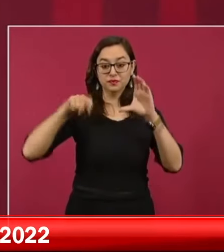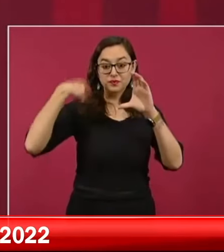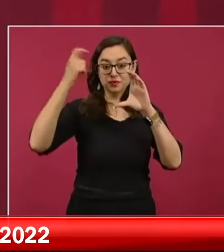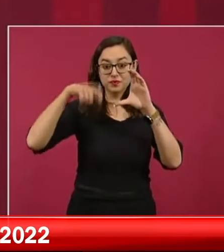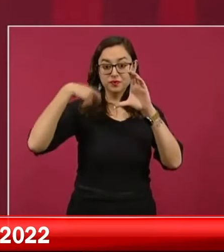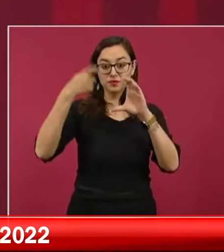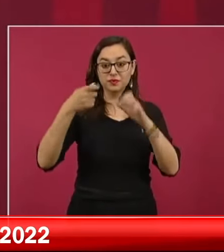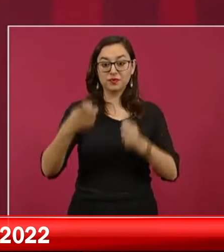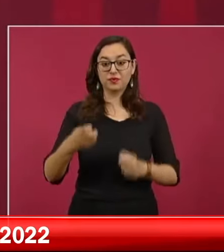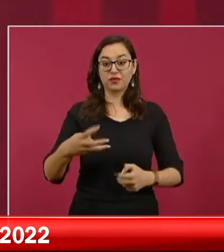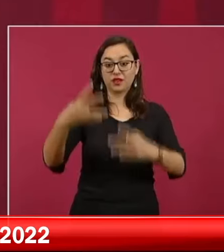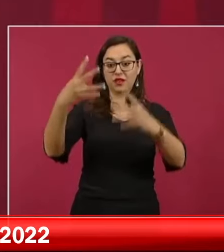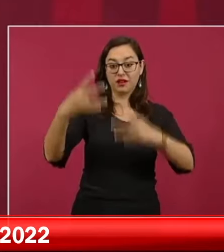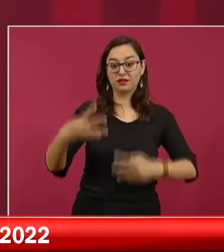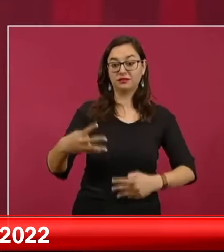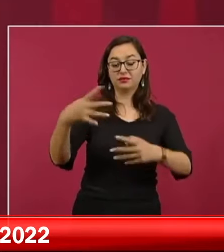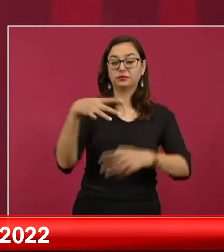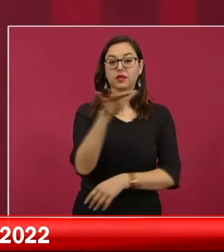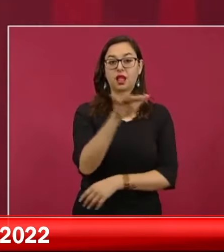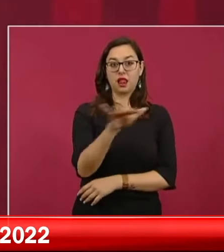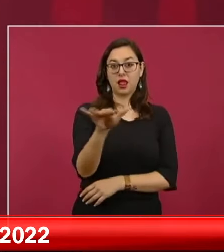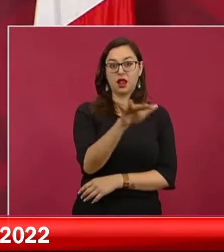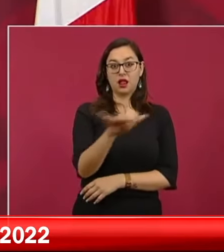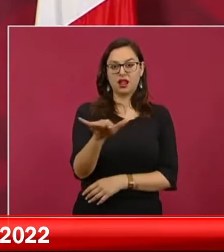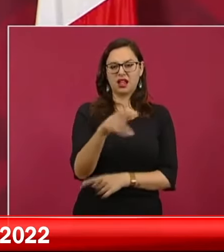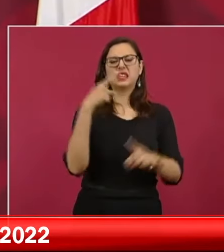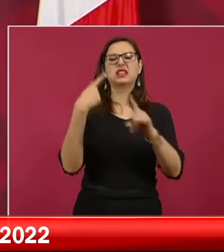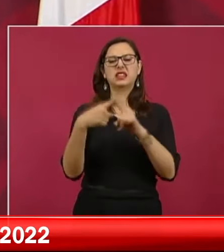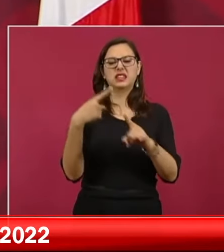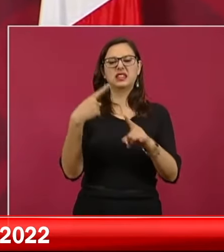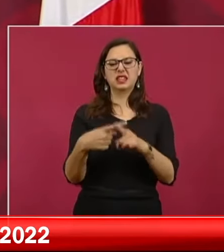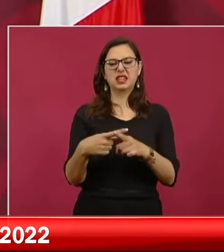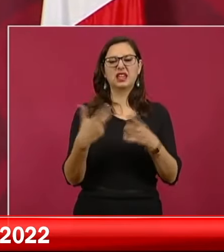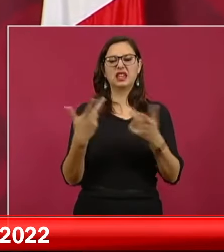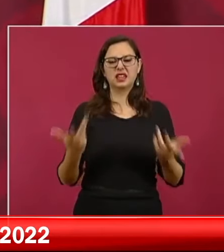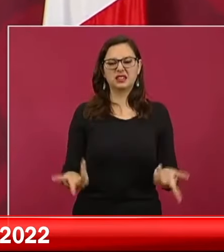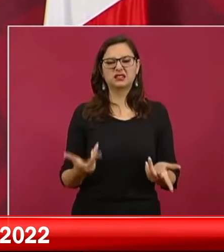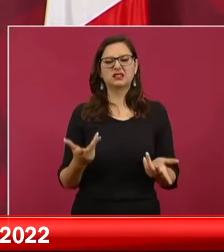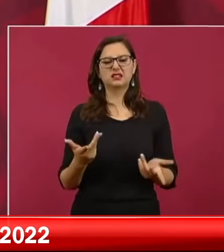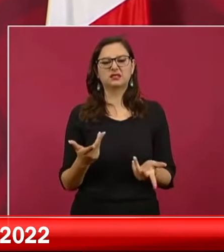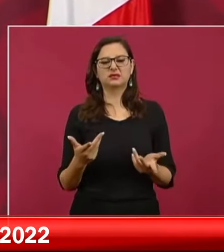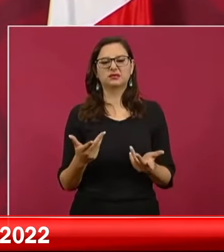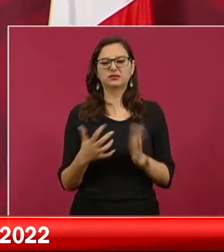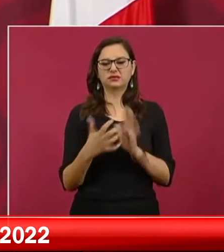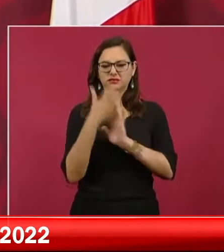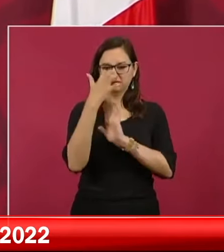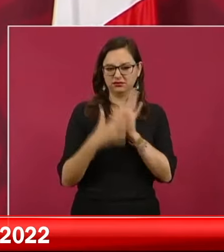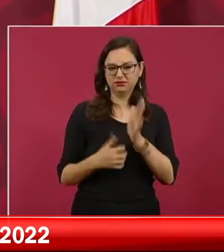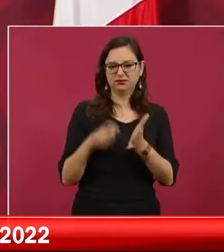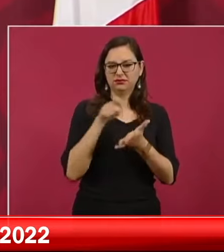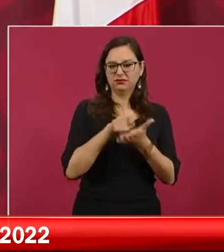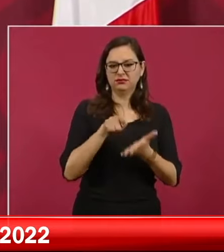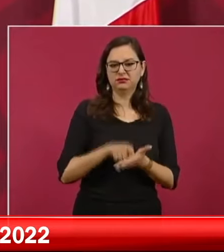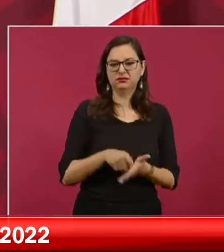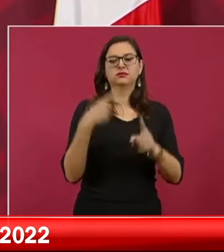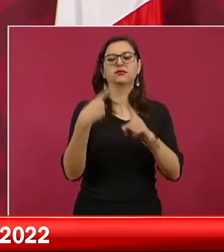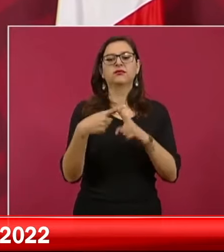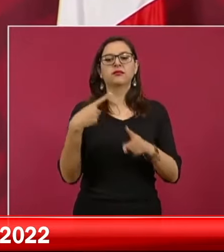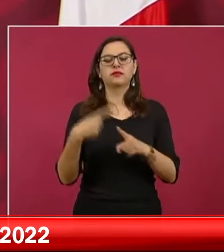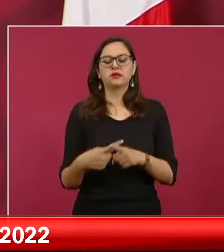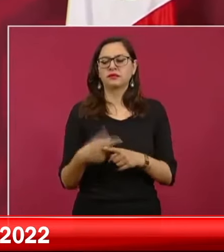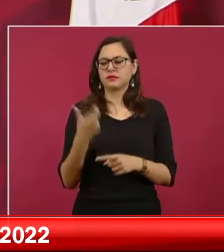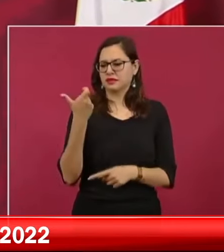hizo los textos quien financió no es que les hayan